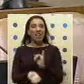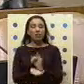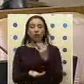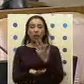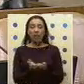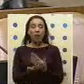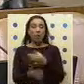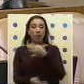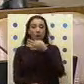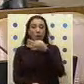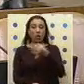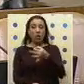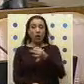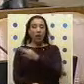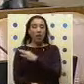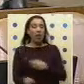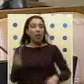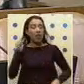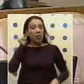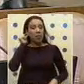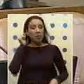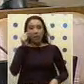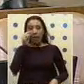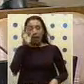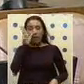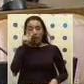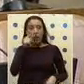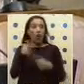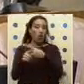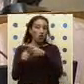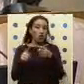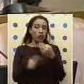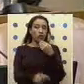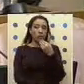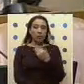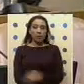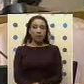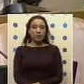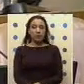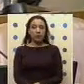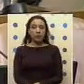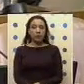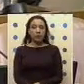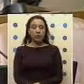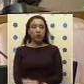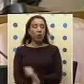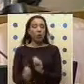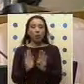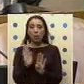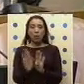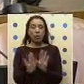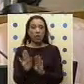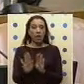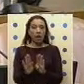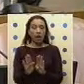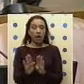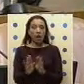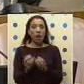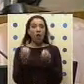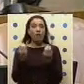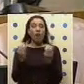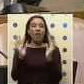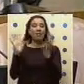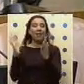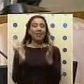bien lo dijera la diputada Vallejo y otros diputados. No pudieron manejar ni proteger el rico ecosistema del